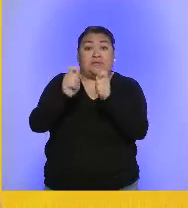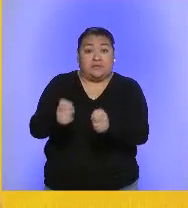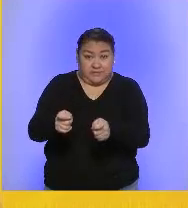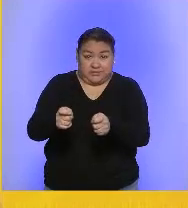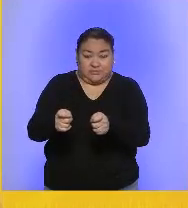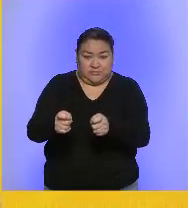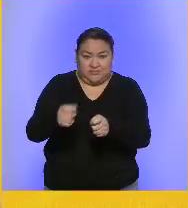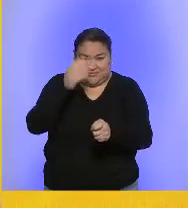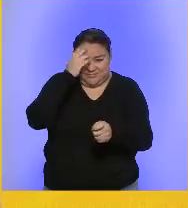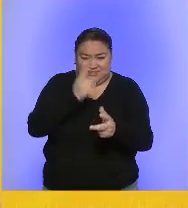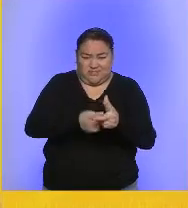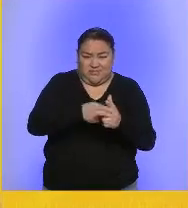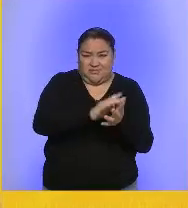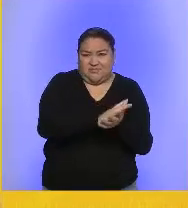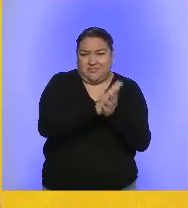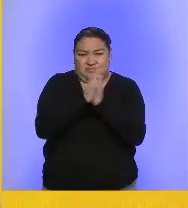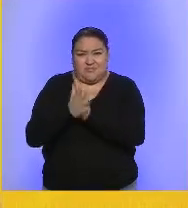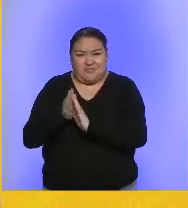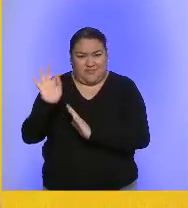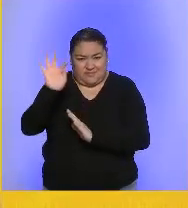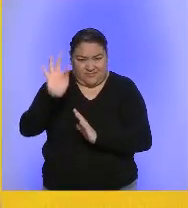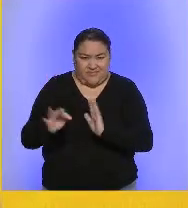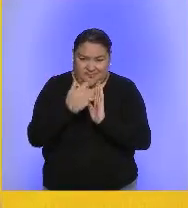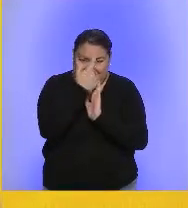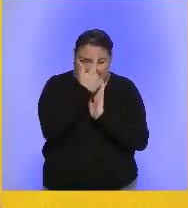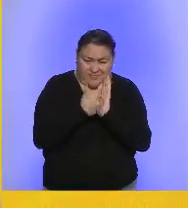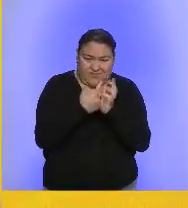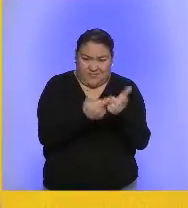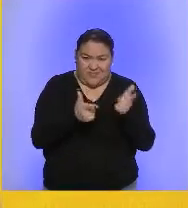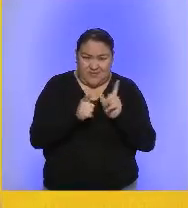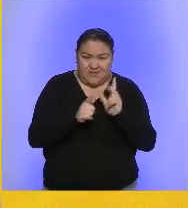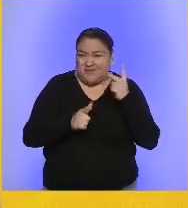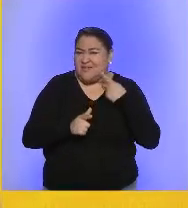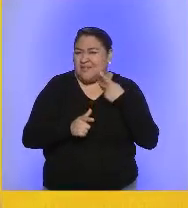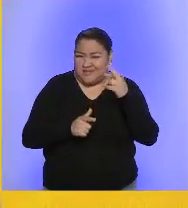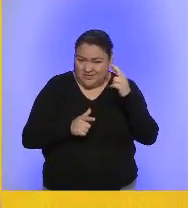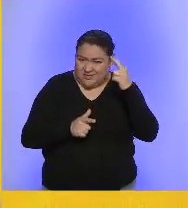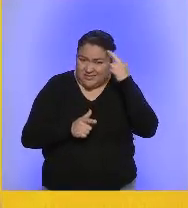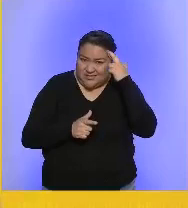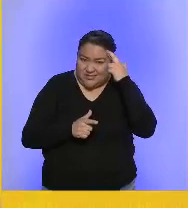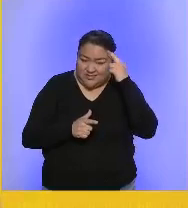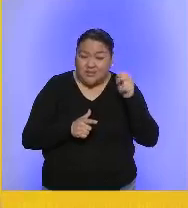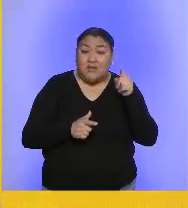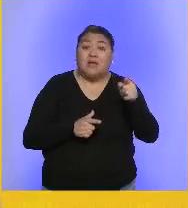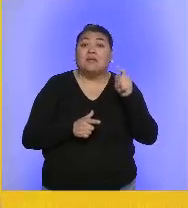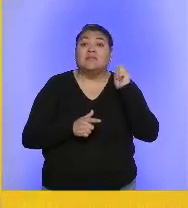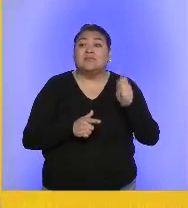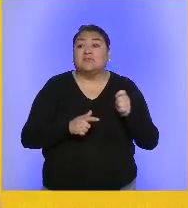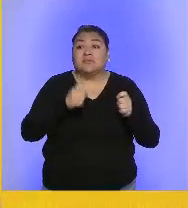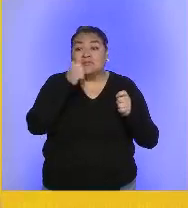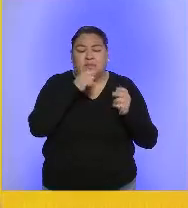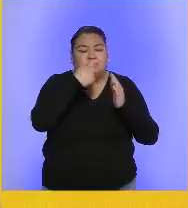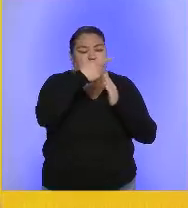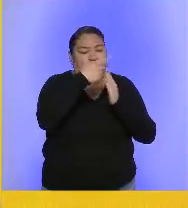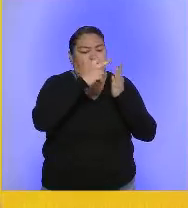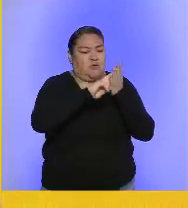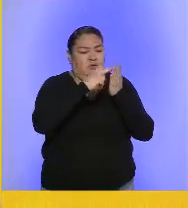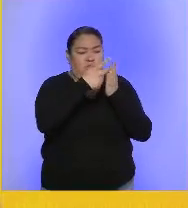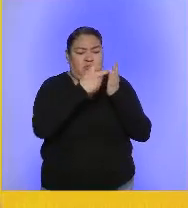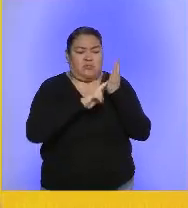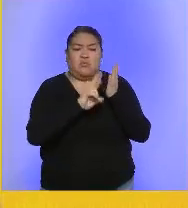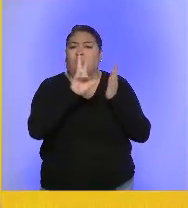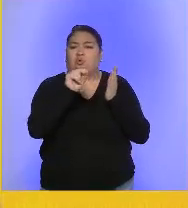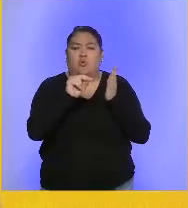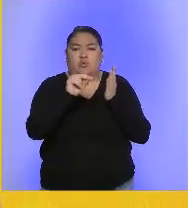lista de los partidos políticos, era no seguir la alternancia de género, sino que el segundo lugar también